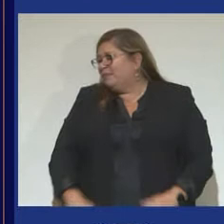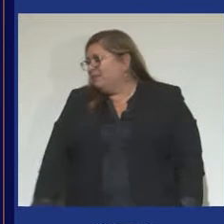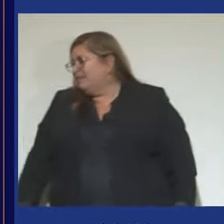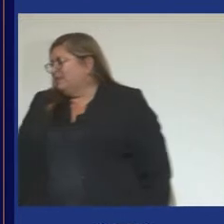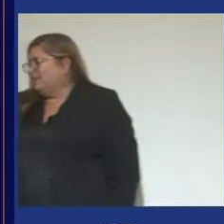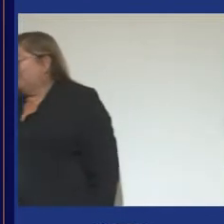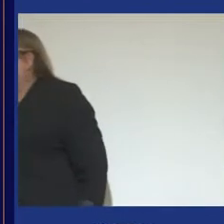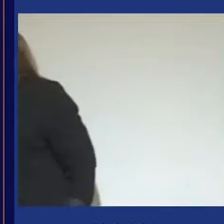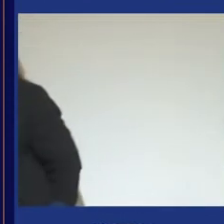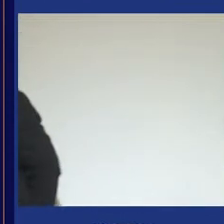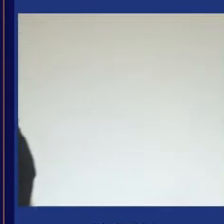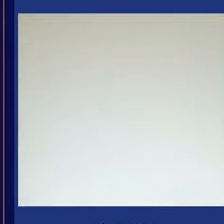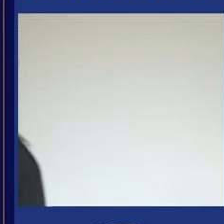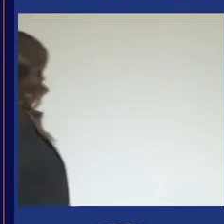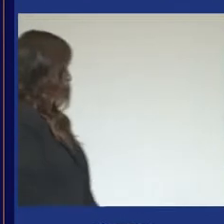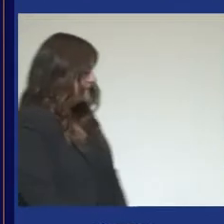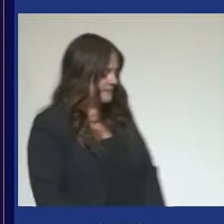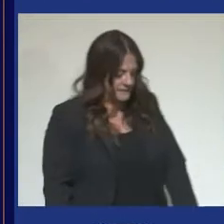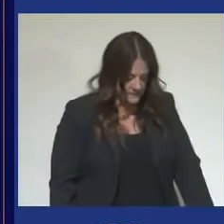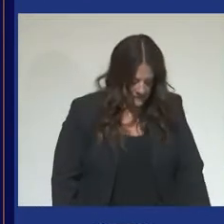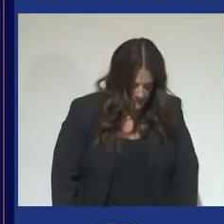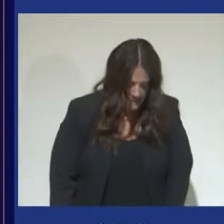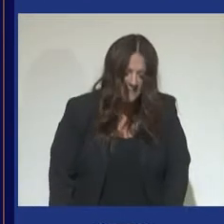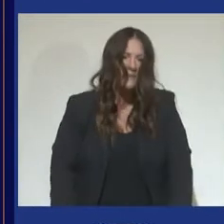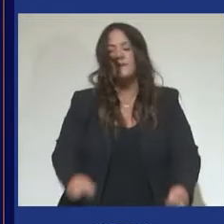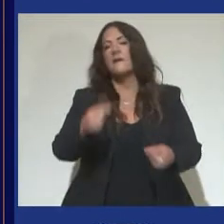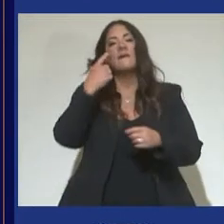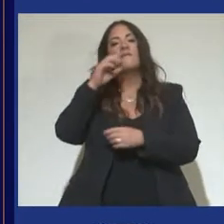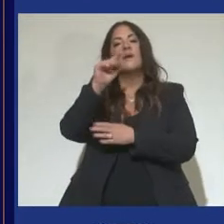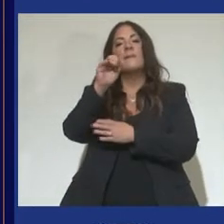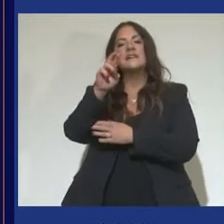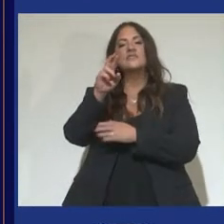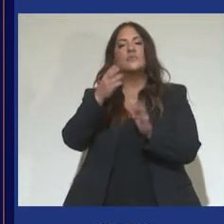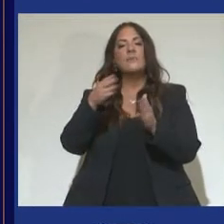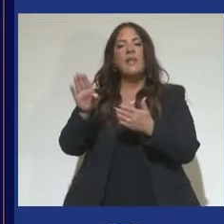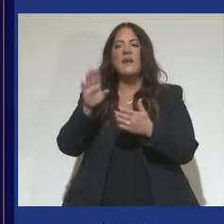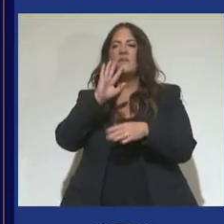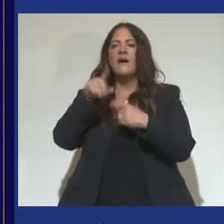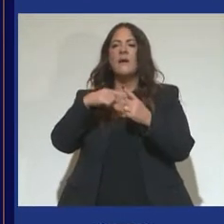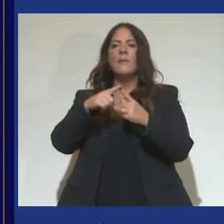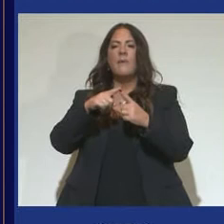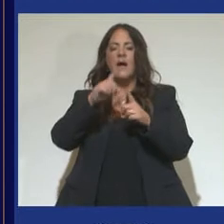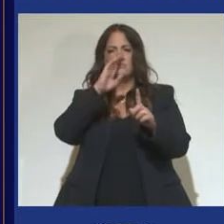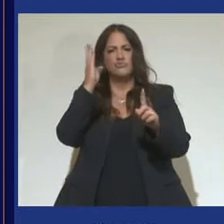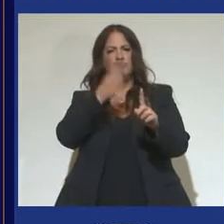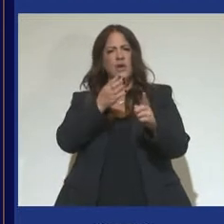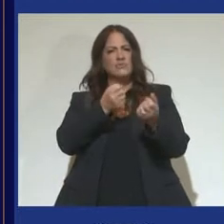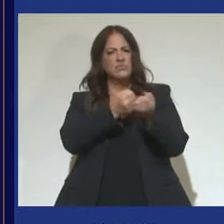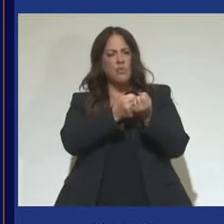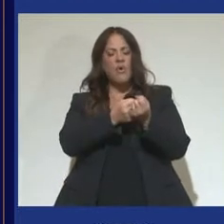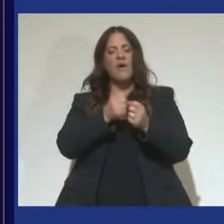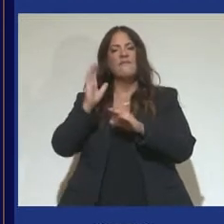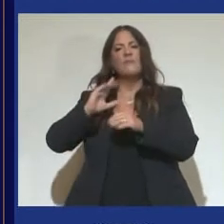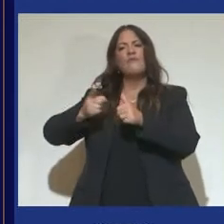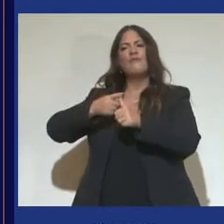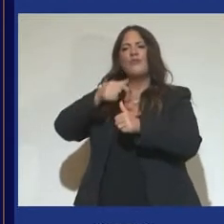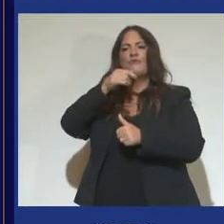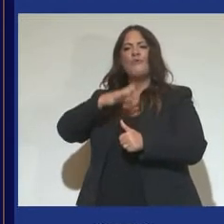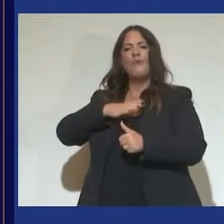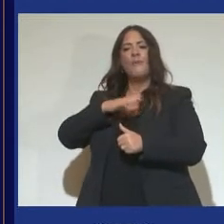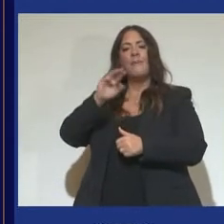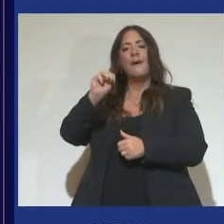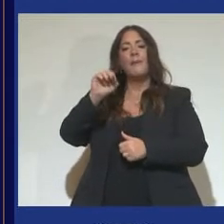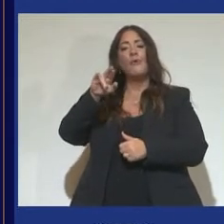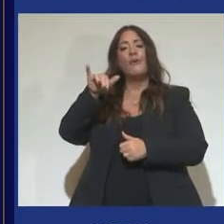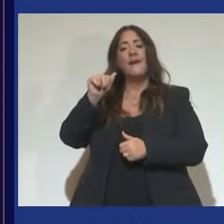maestro para las personas en la tercera edad hemos salvado de eso y con apoyo directo con la antigua primera dama